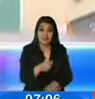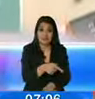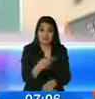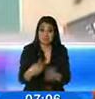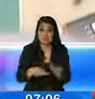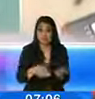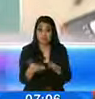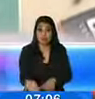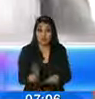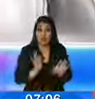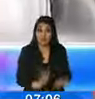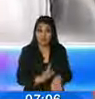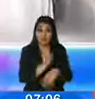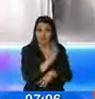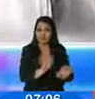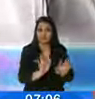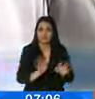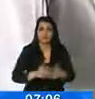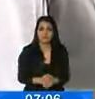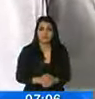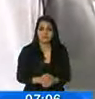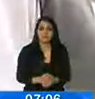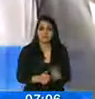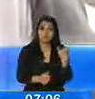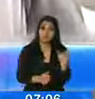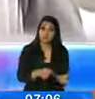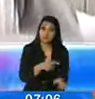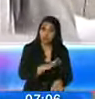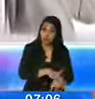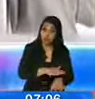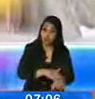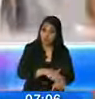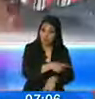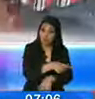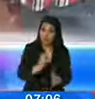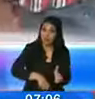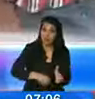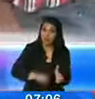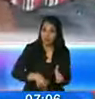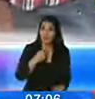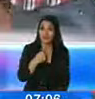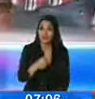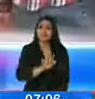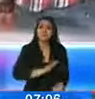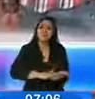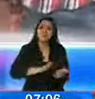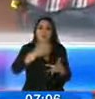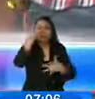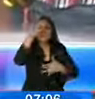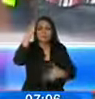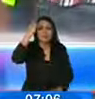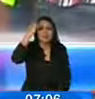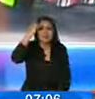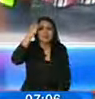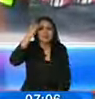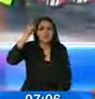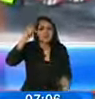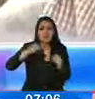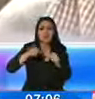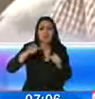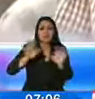quede en la impunidad. Mientras el abogado del sospechoso argumentó que su defendido sufre de una enfermedad mental, que no se acuerda de lo que